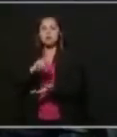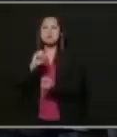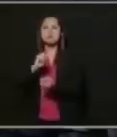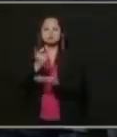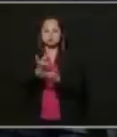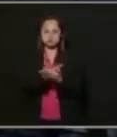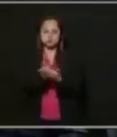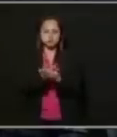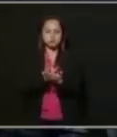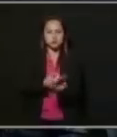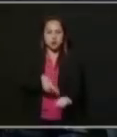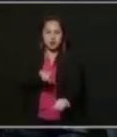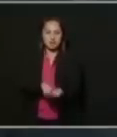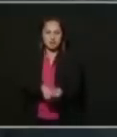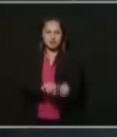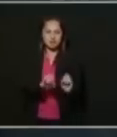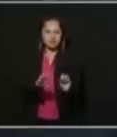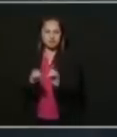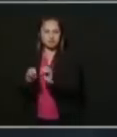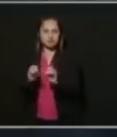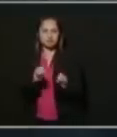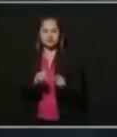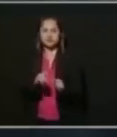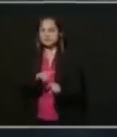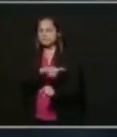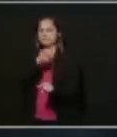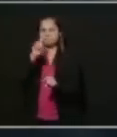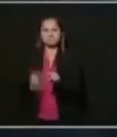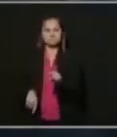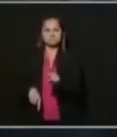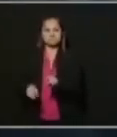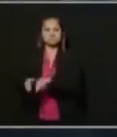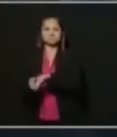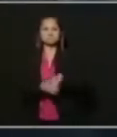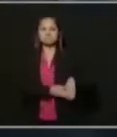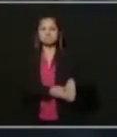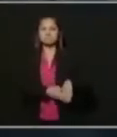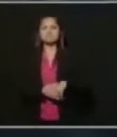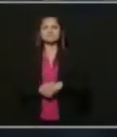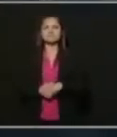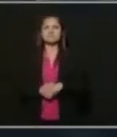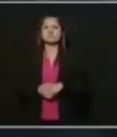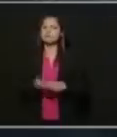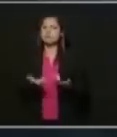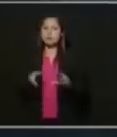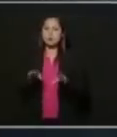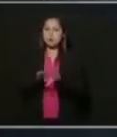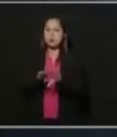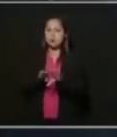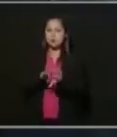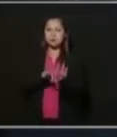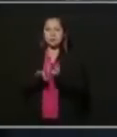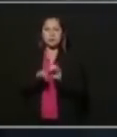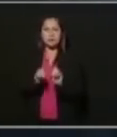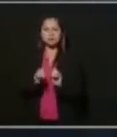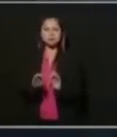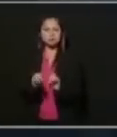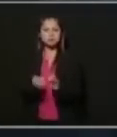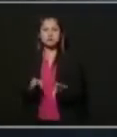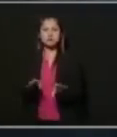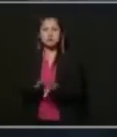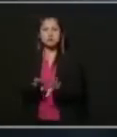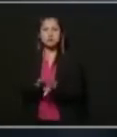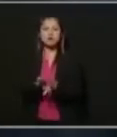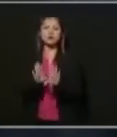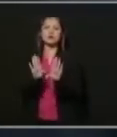contralorías internas y otras. Y estas funciones o programas se van a